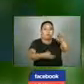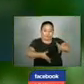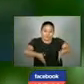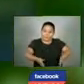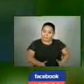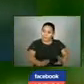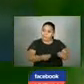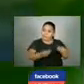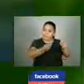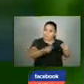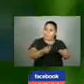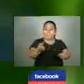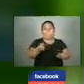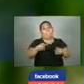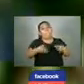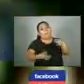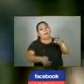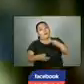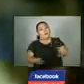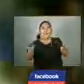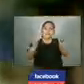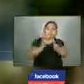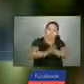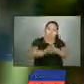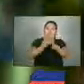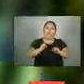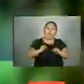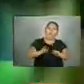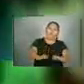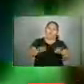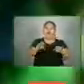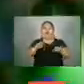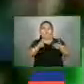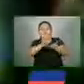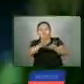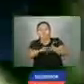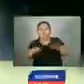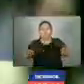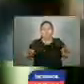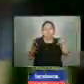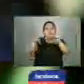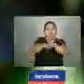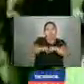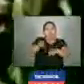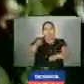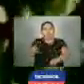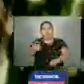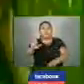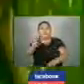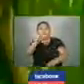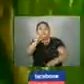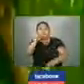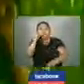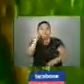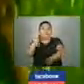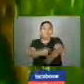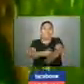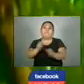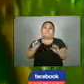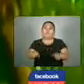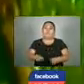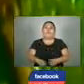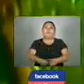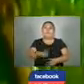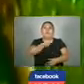nacimiento, defunción, matrimonios, uniones no matrimoniales y reconocimiento de paternidad. Este es un reporte de